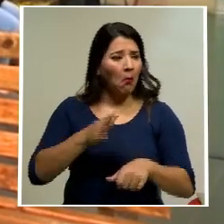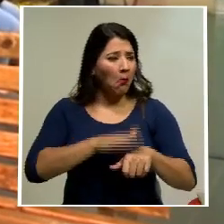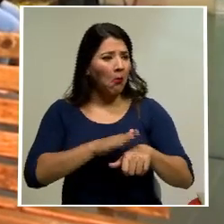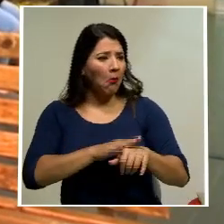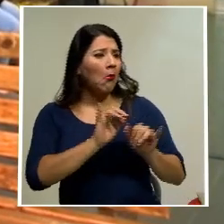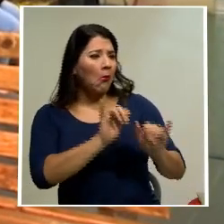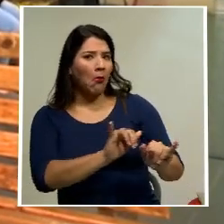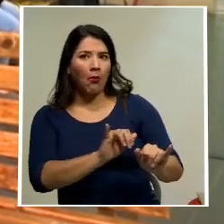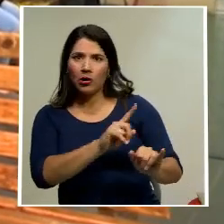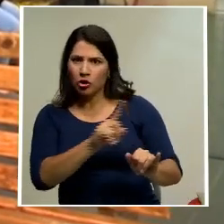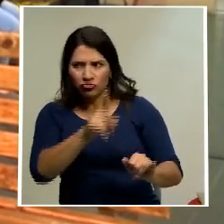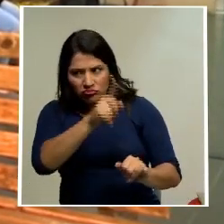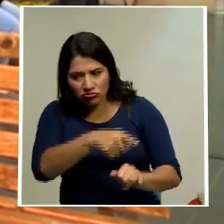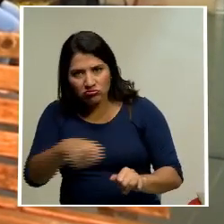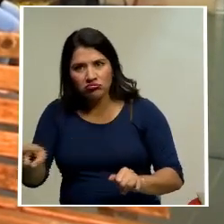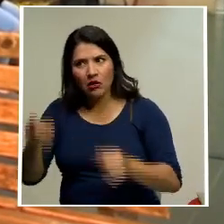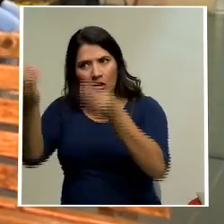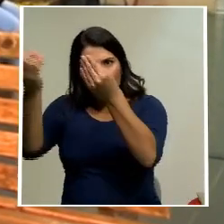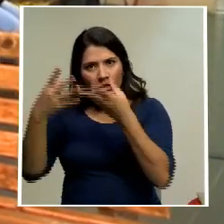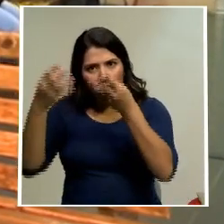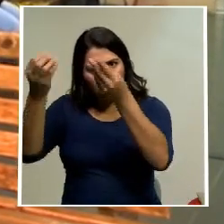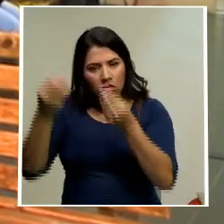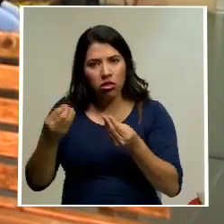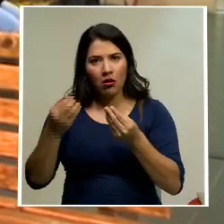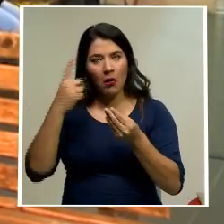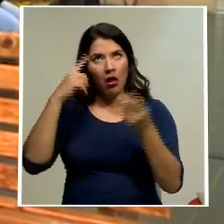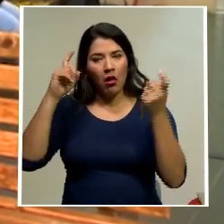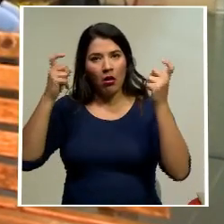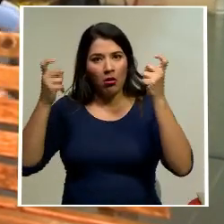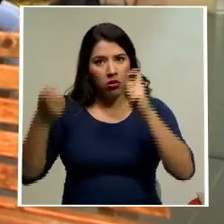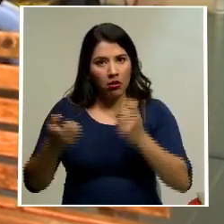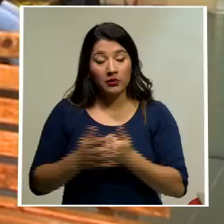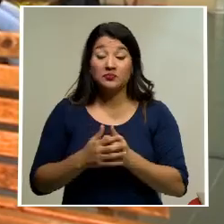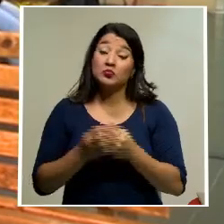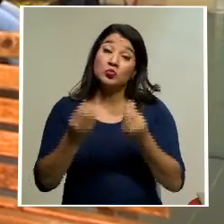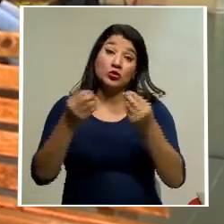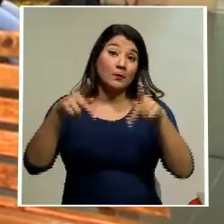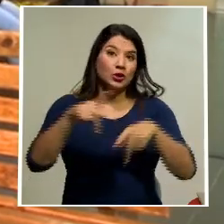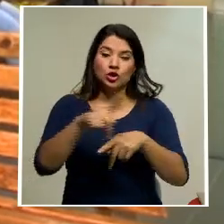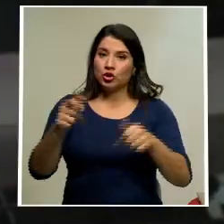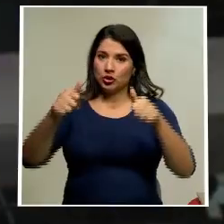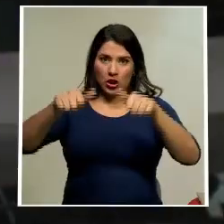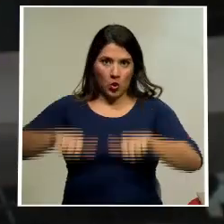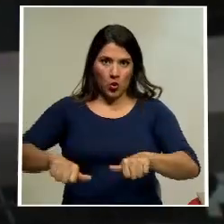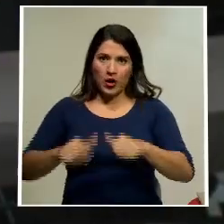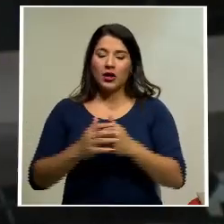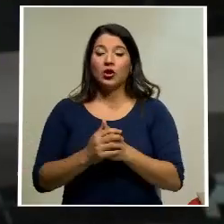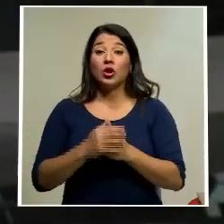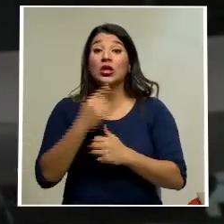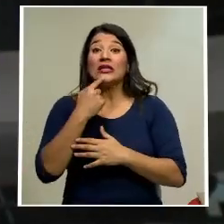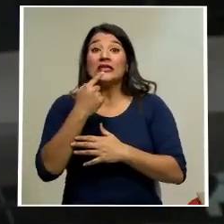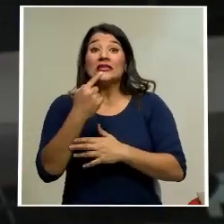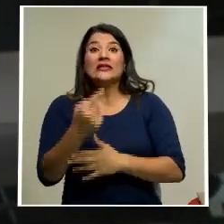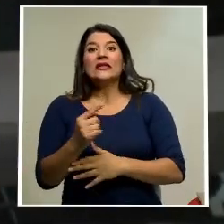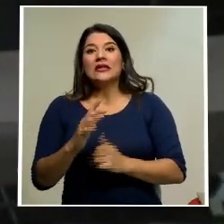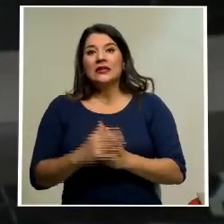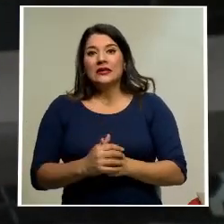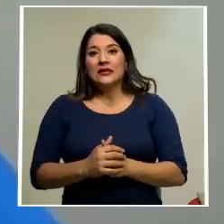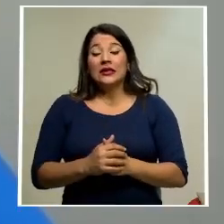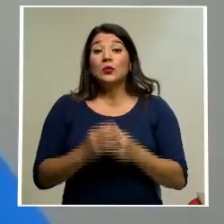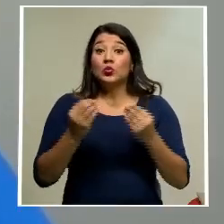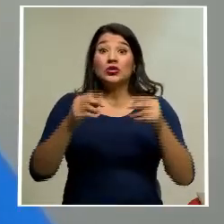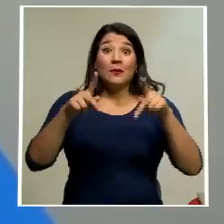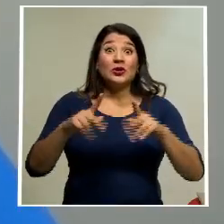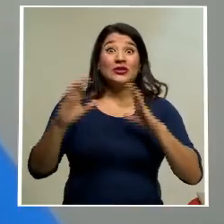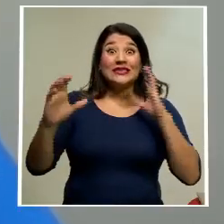los denominados Nueva República o Restauración Nacional celebran que la resolución de la Sala fuera a su favor.